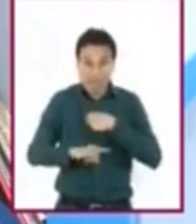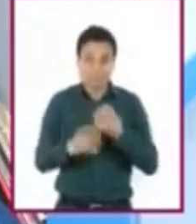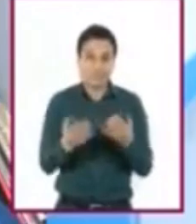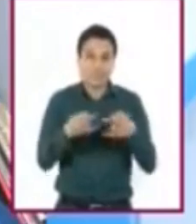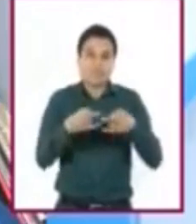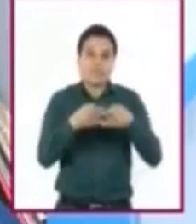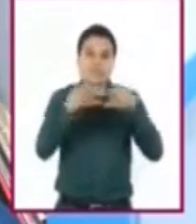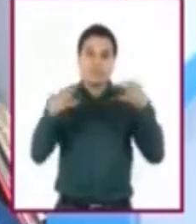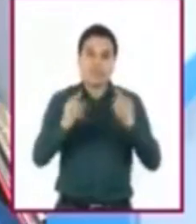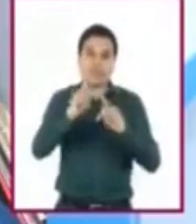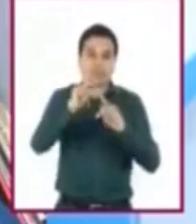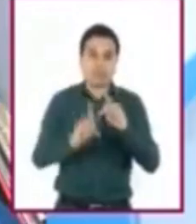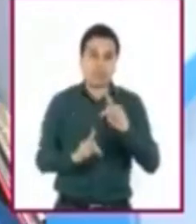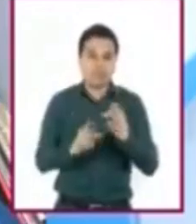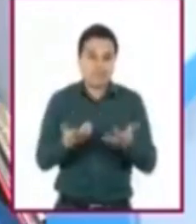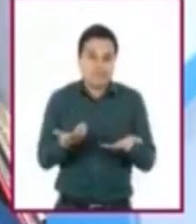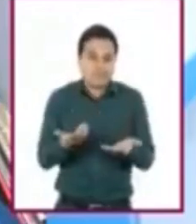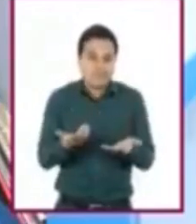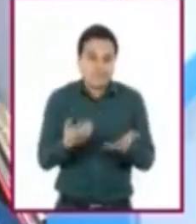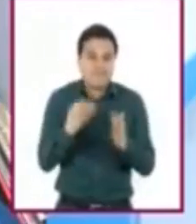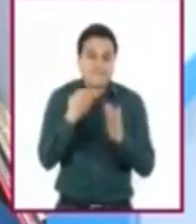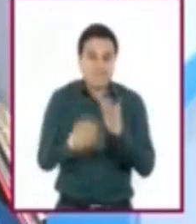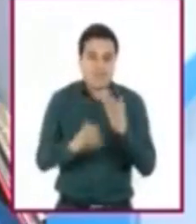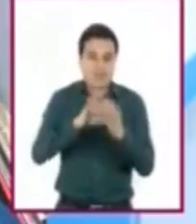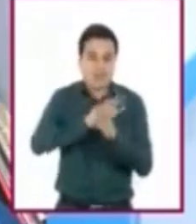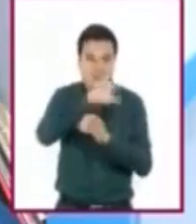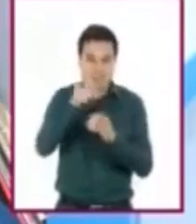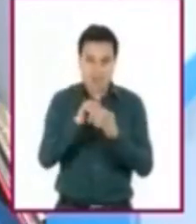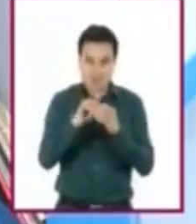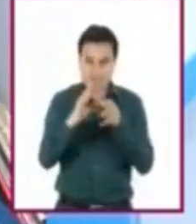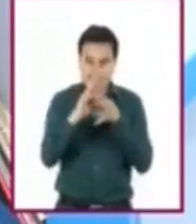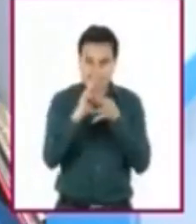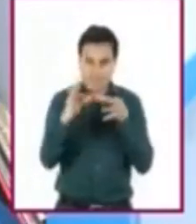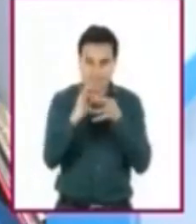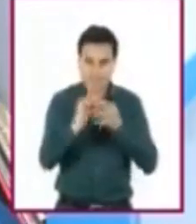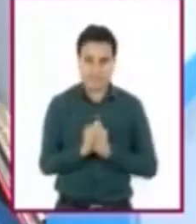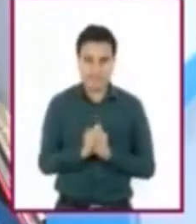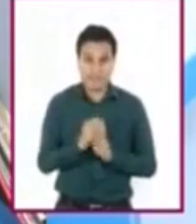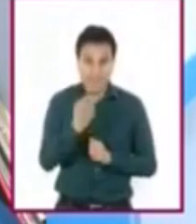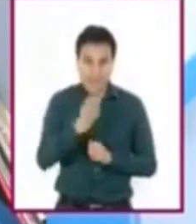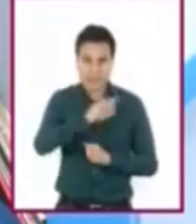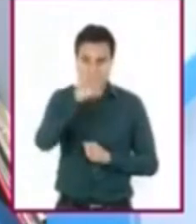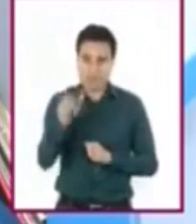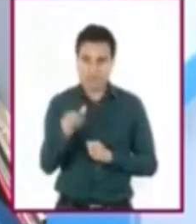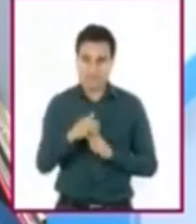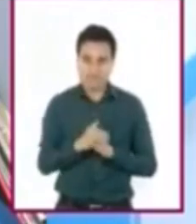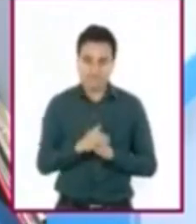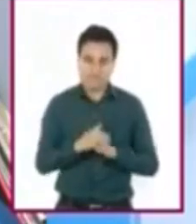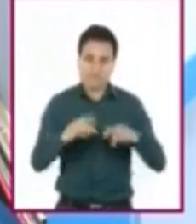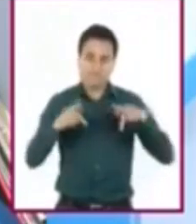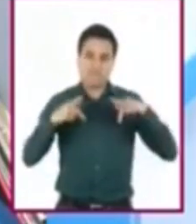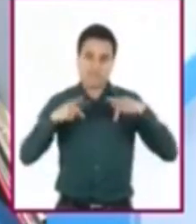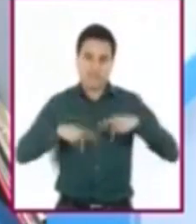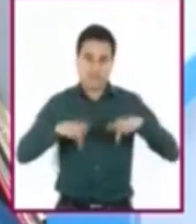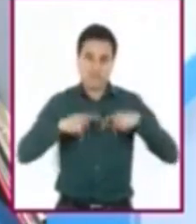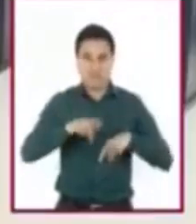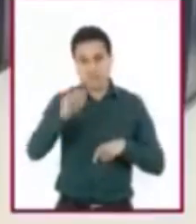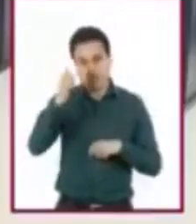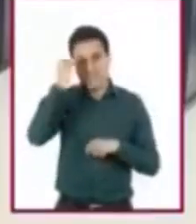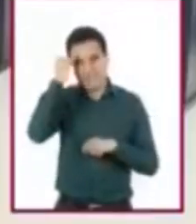una tendencia hacia solo una parte de los involucrados, lo que favorecerá que surjan diversas versiones sobre el momento